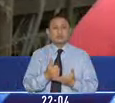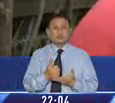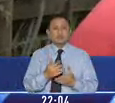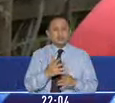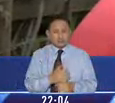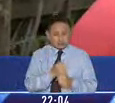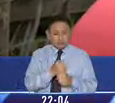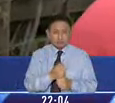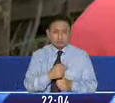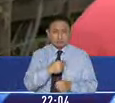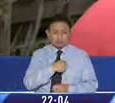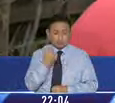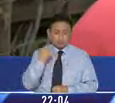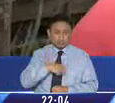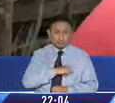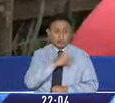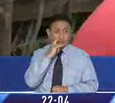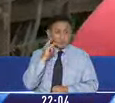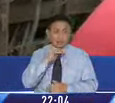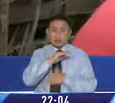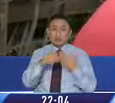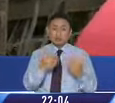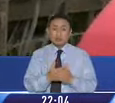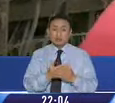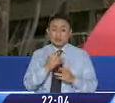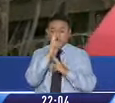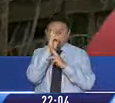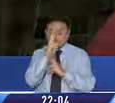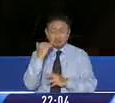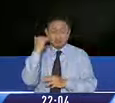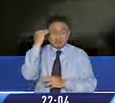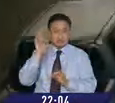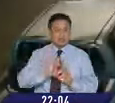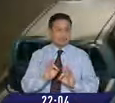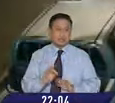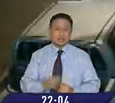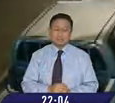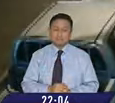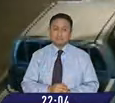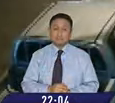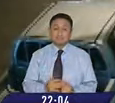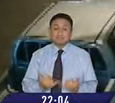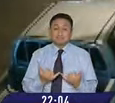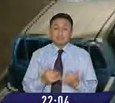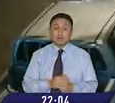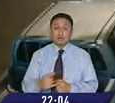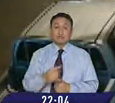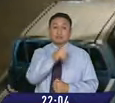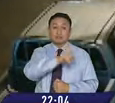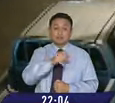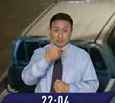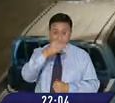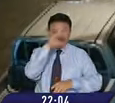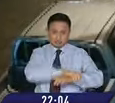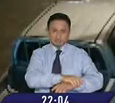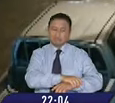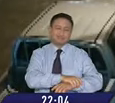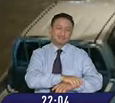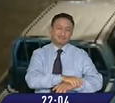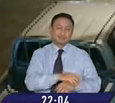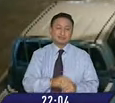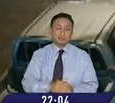para nosotros, para los niños, para todos, porque ahora no respetan ni a los adultos ni nada. Por ahora, Ninguno de estos pillos ha sido capturado y